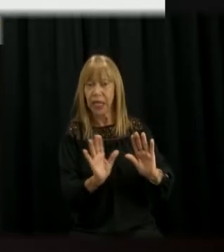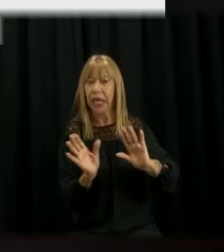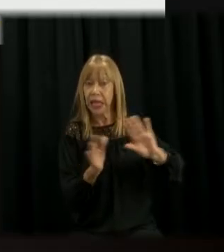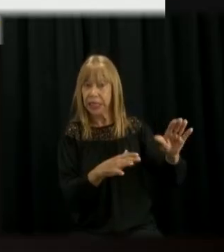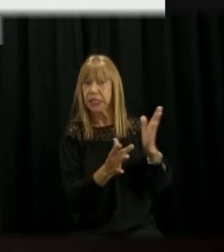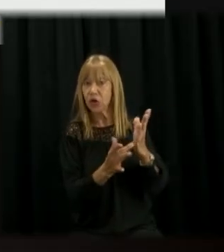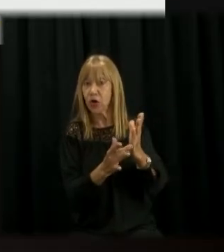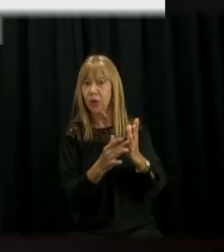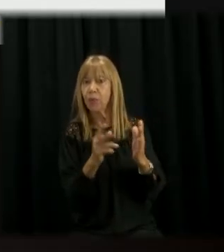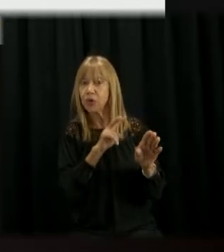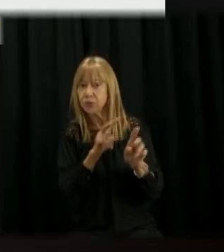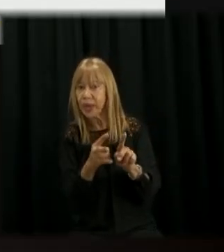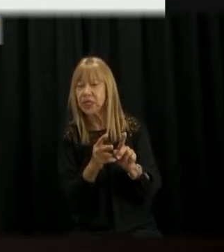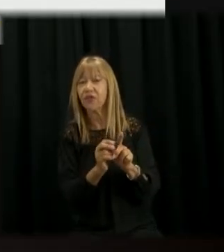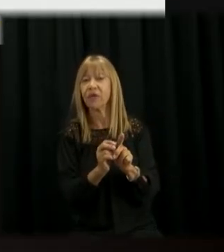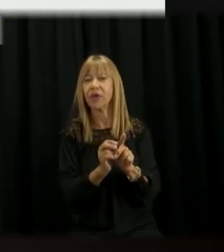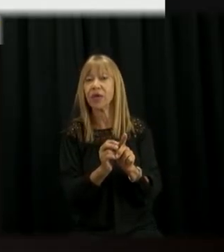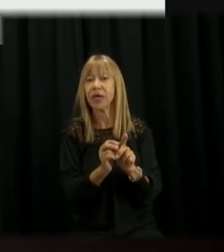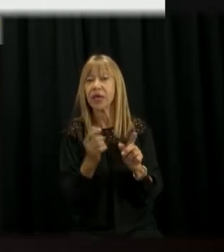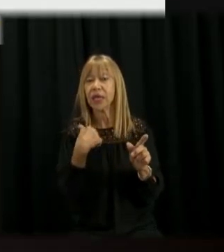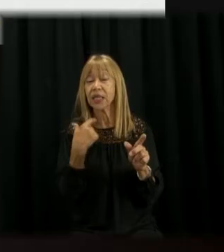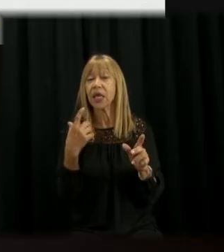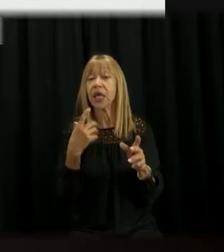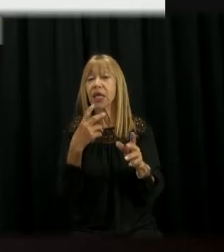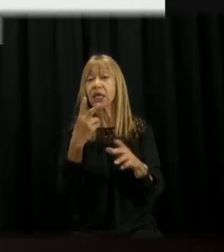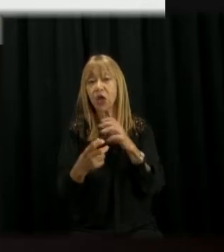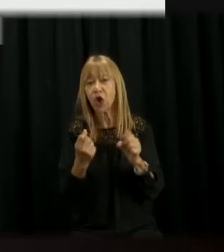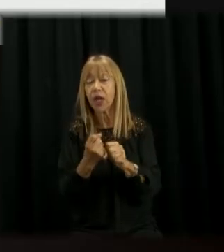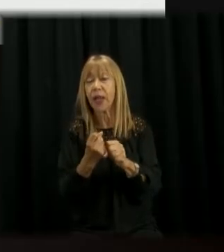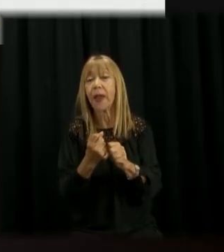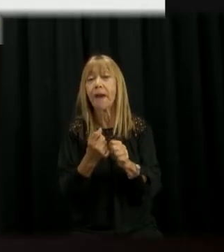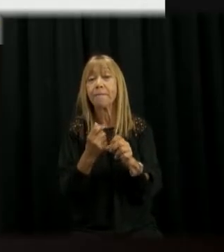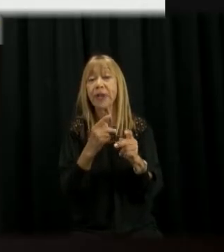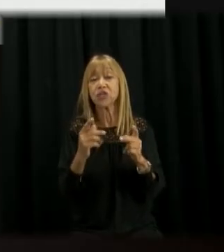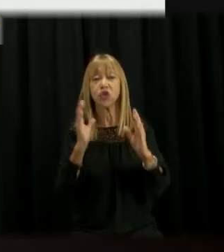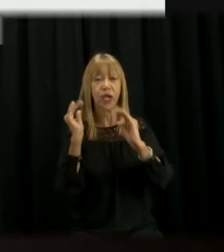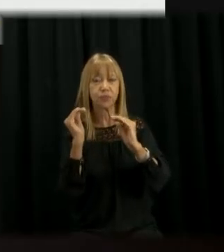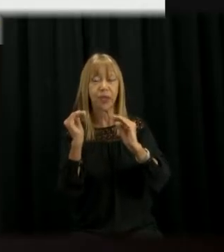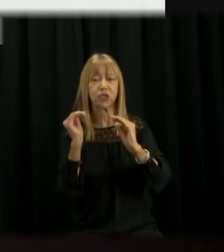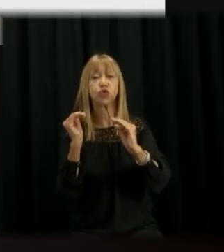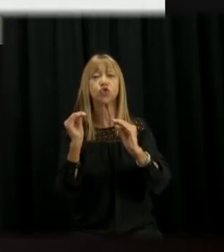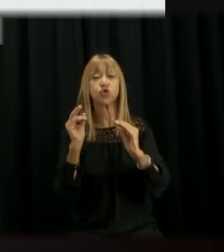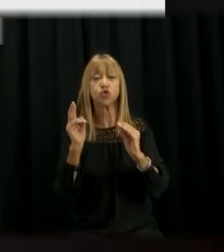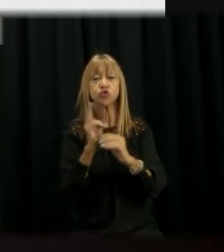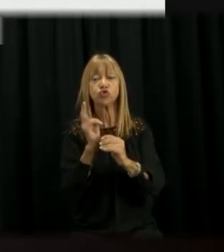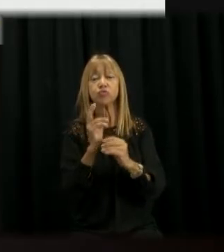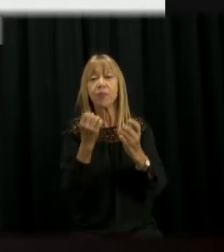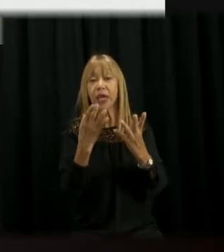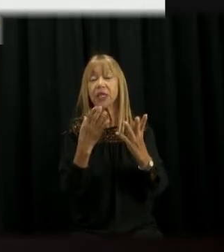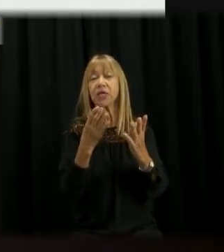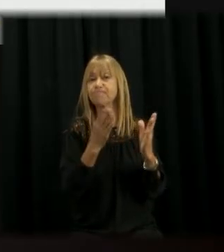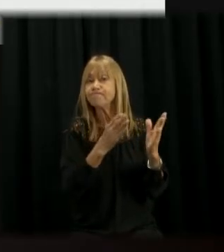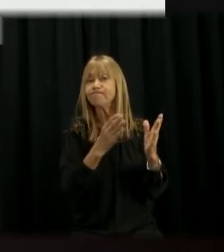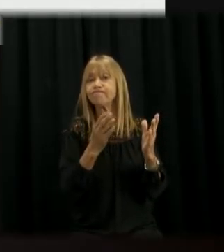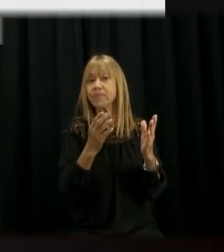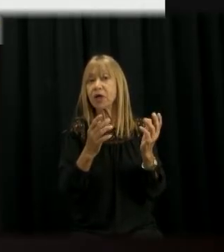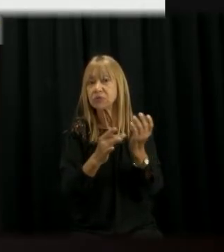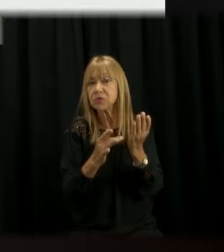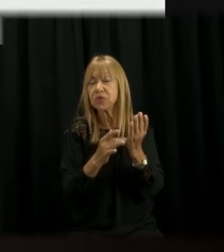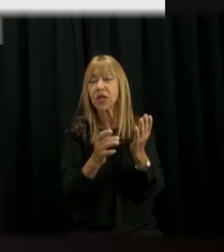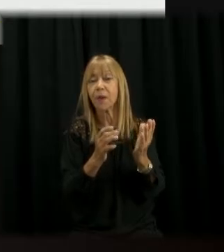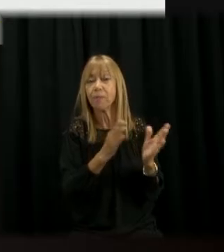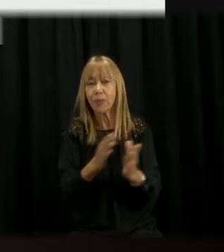para, en cuanto a la tecnología, el tercer pilar en la implementación, esperamos que nos dé varias